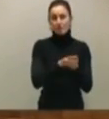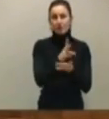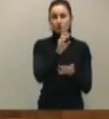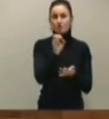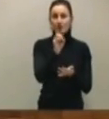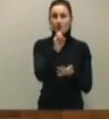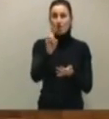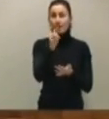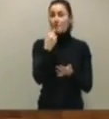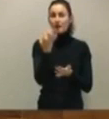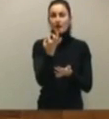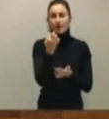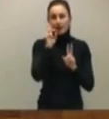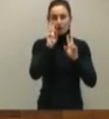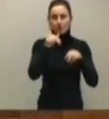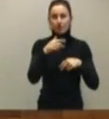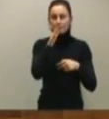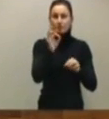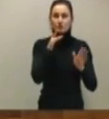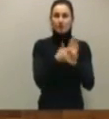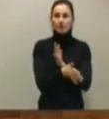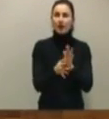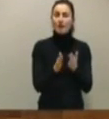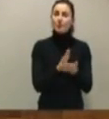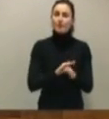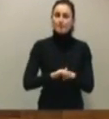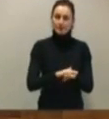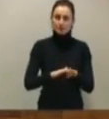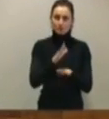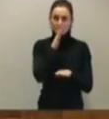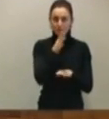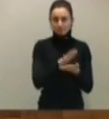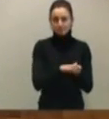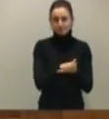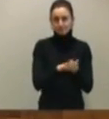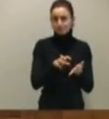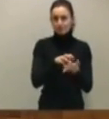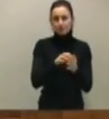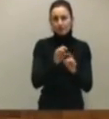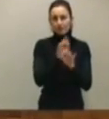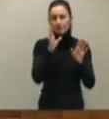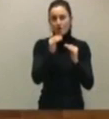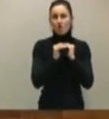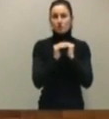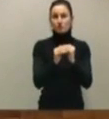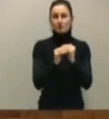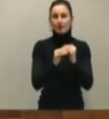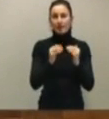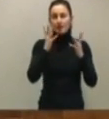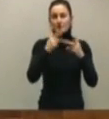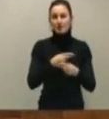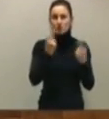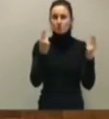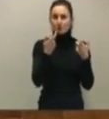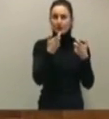forzoso reconocerlo. Es un muy importante punto de inflexión en una tendencia que arrojaba serias dudas sobre la sostenibilidad de nuestras